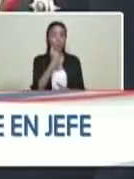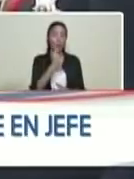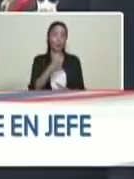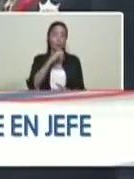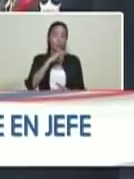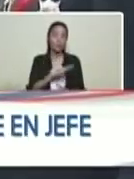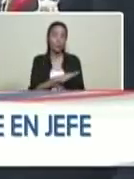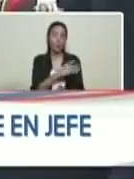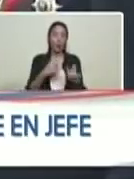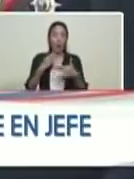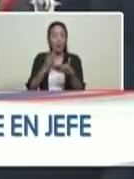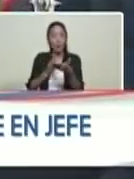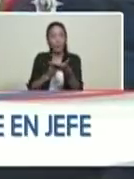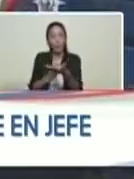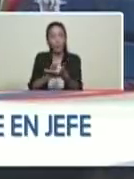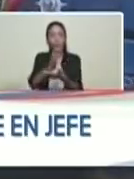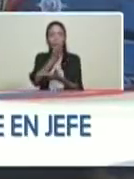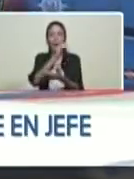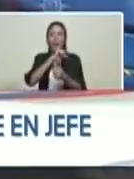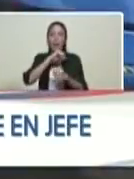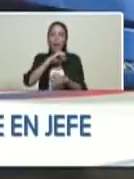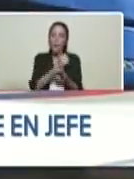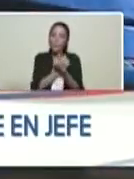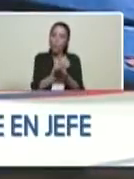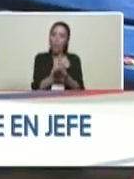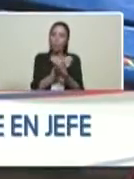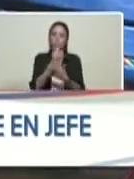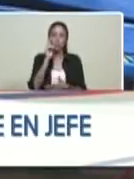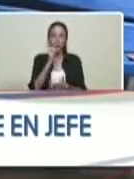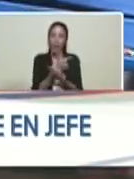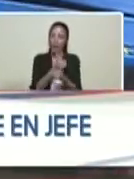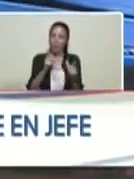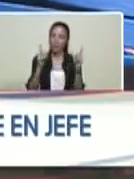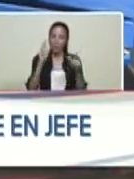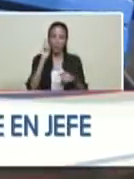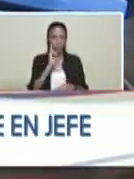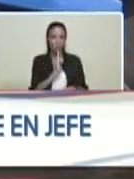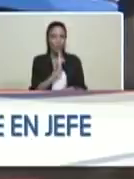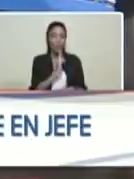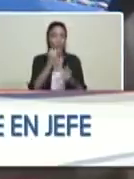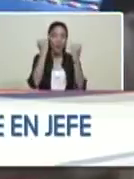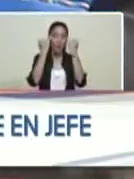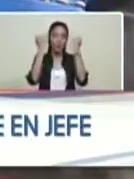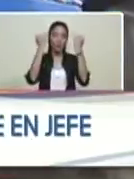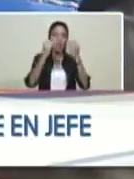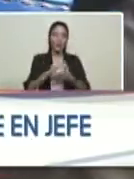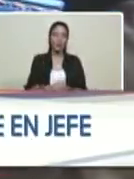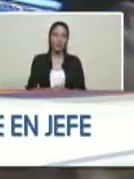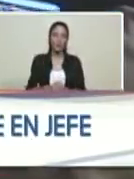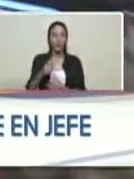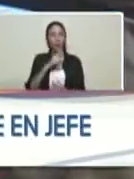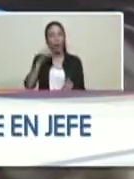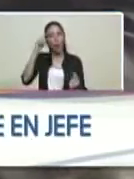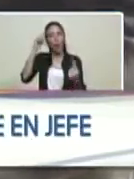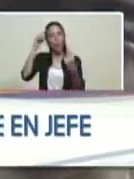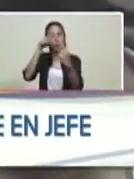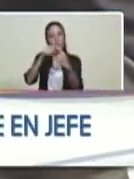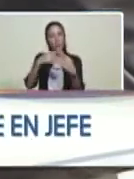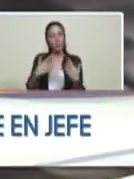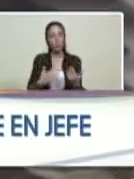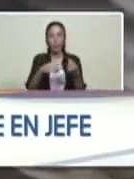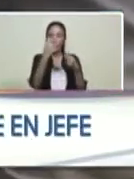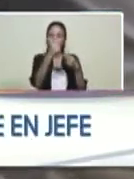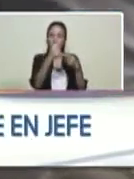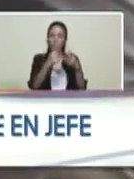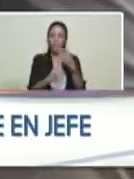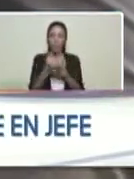fiel seguidor de nuestro amado padre libertador logró con inteligencia objetivos militares y estratégicos